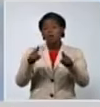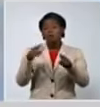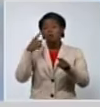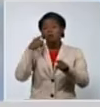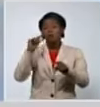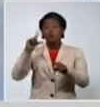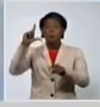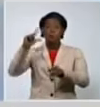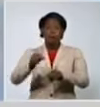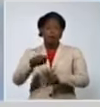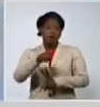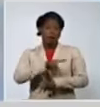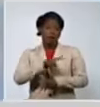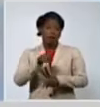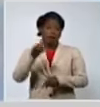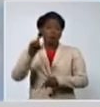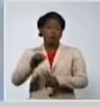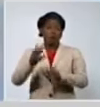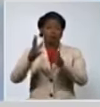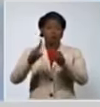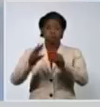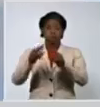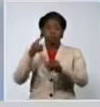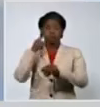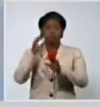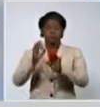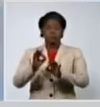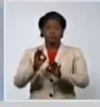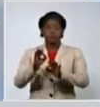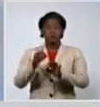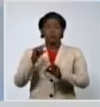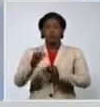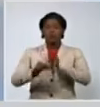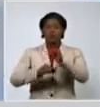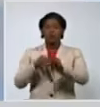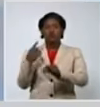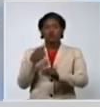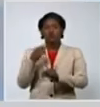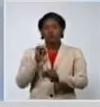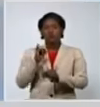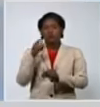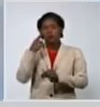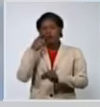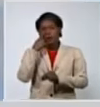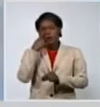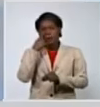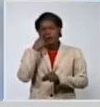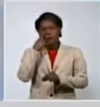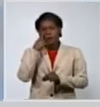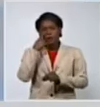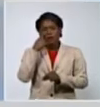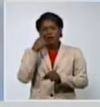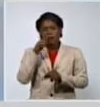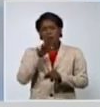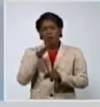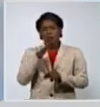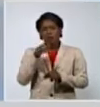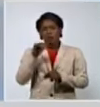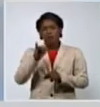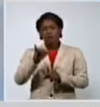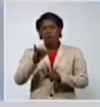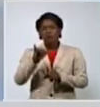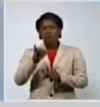el día de ayer, que ya venimos reduciendo desde hace 6 días el número de casos